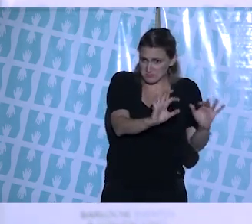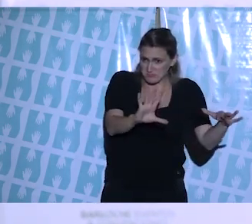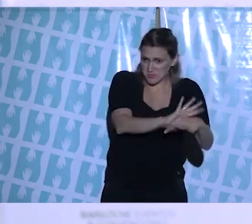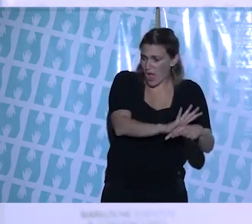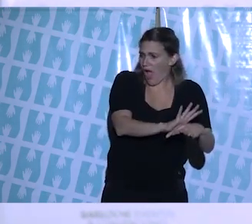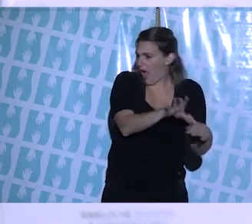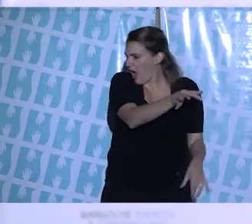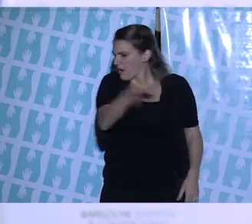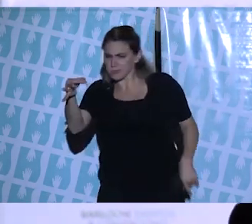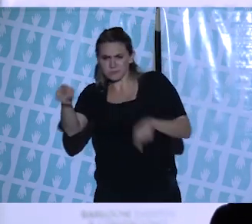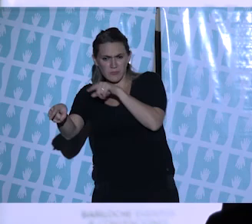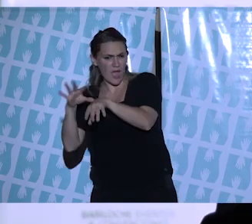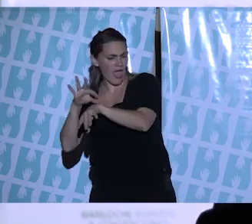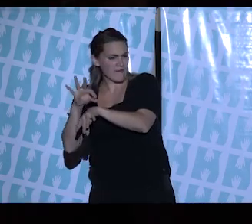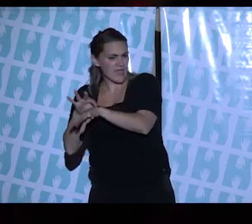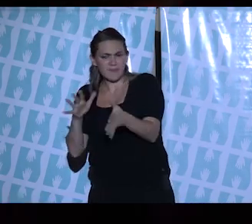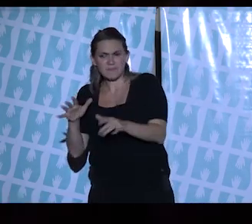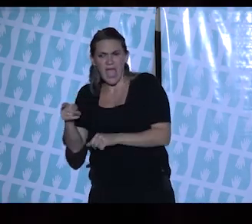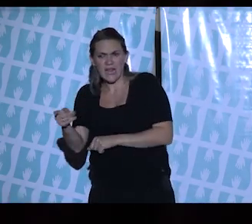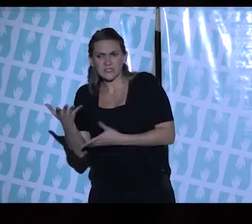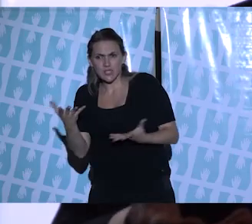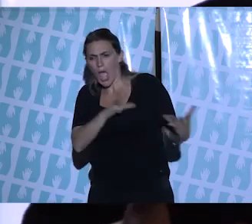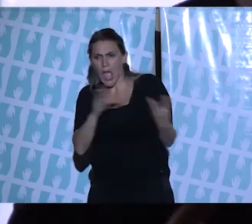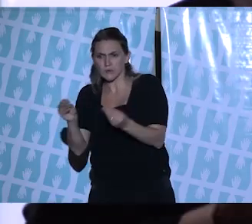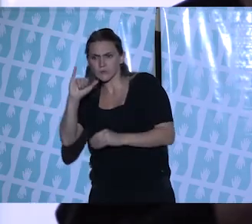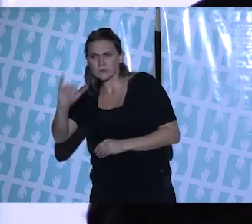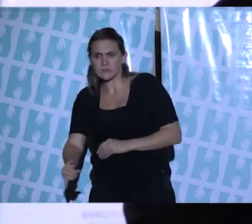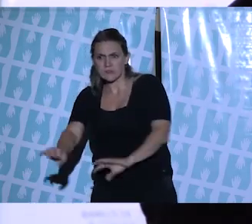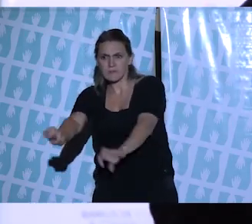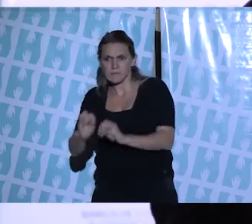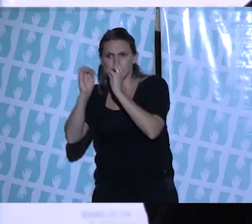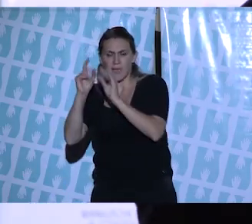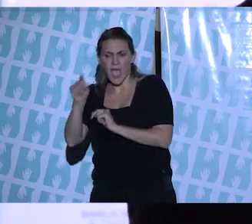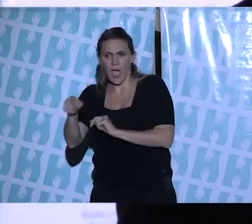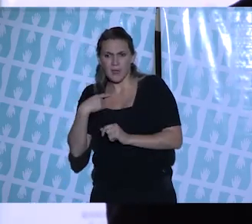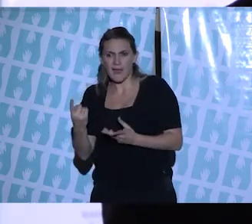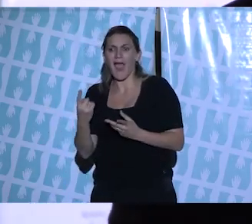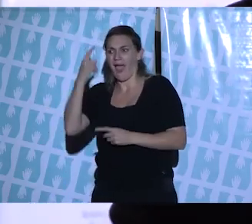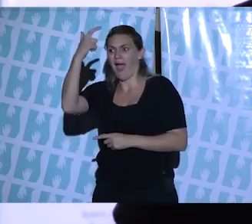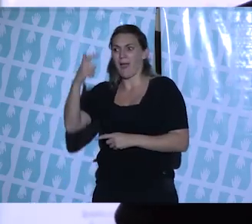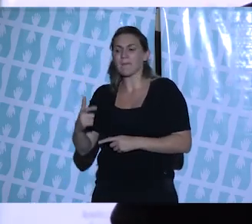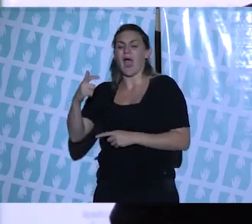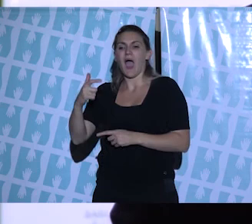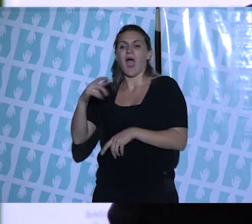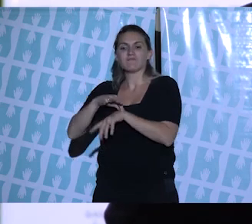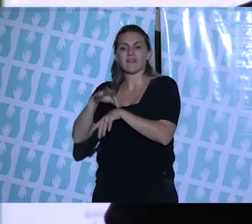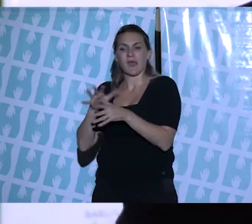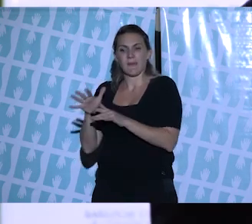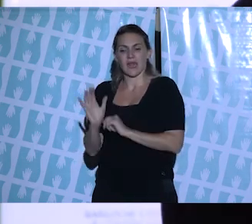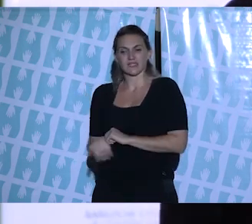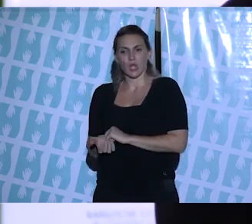cosas, que en el laboratorio se ha demostrado que tienen efectos potencialmente beneficiosos para otras